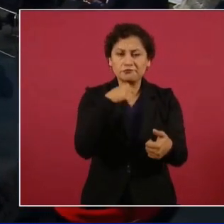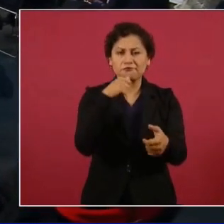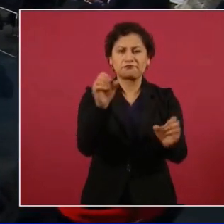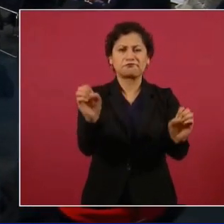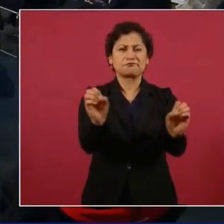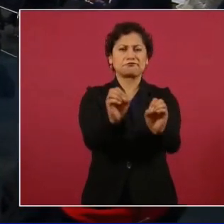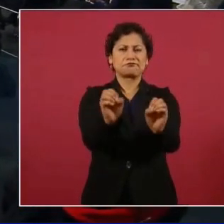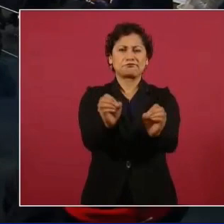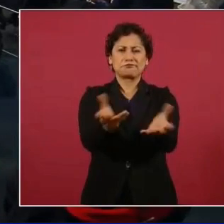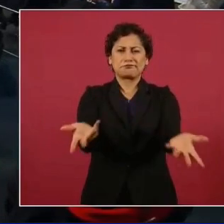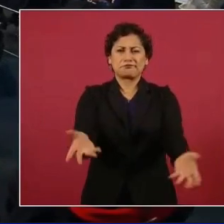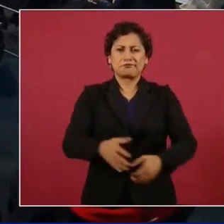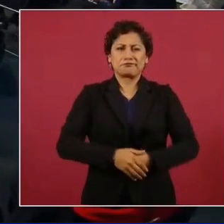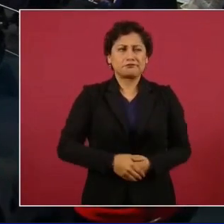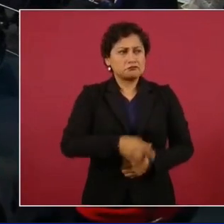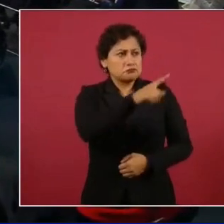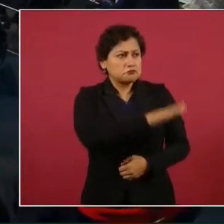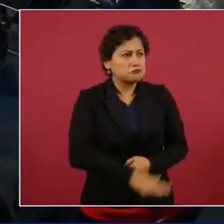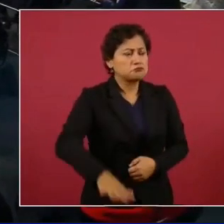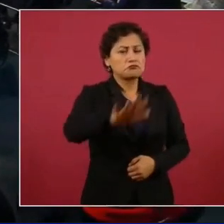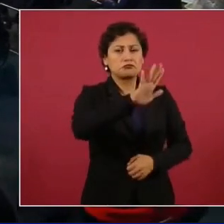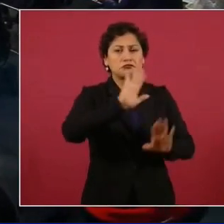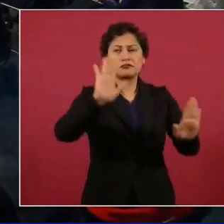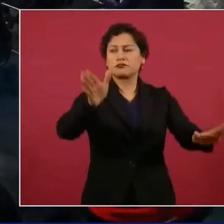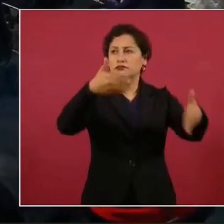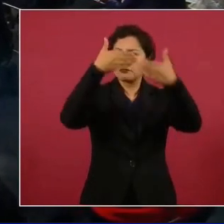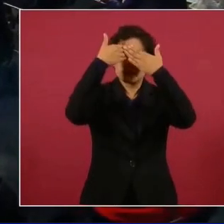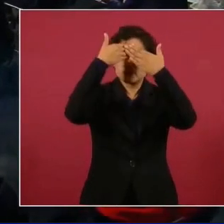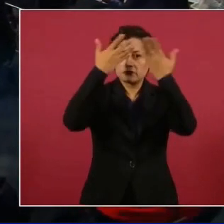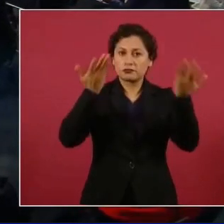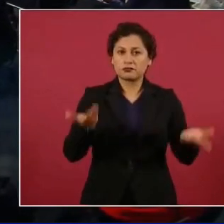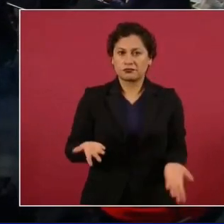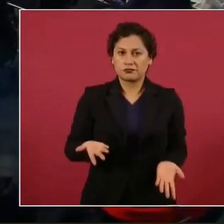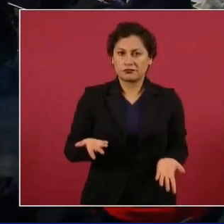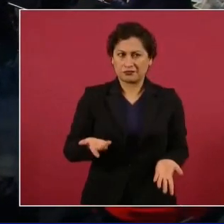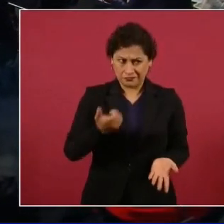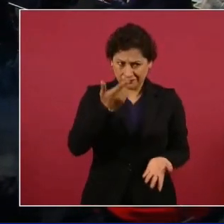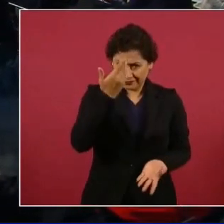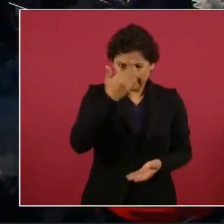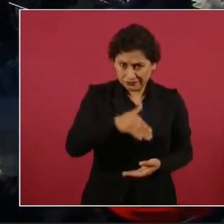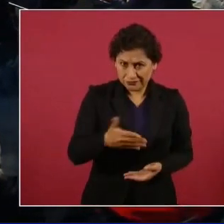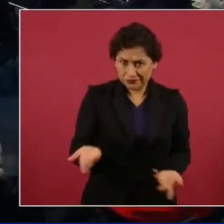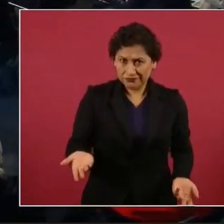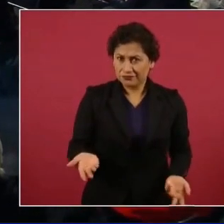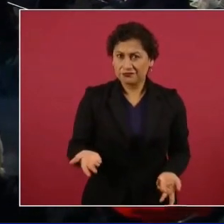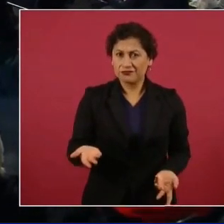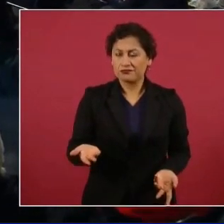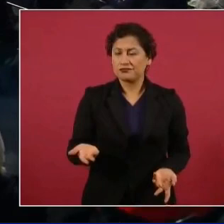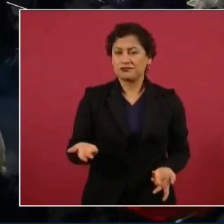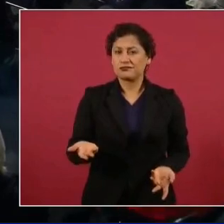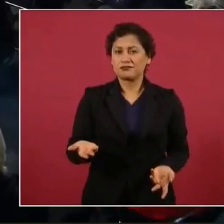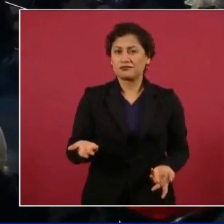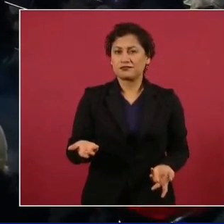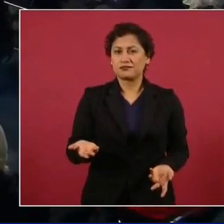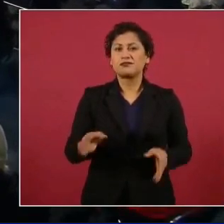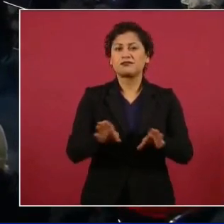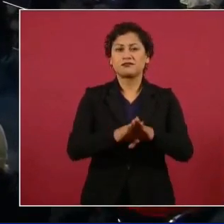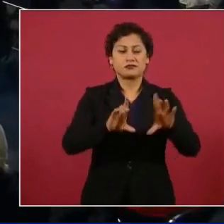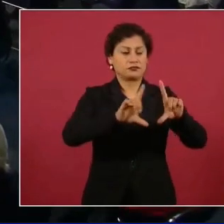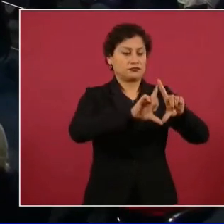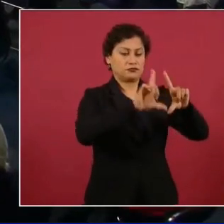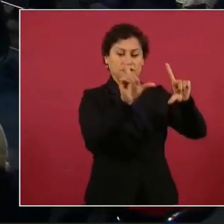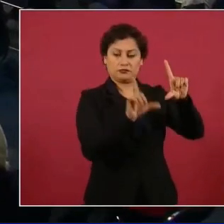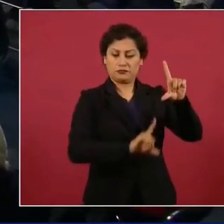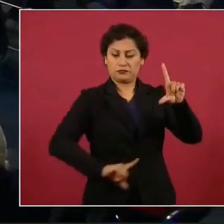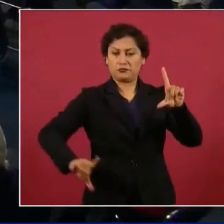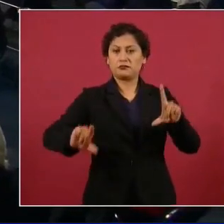nadie supo que entregaron el 60% del territorio nacional a